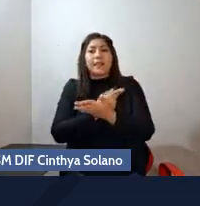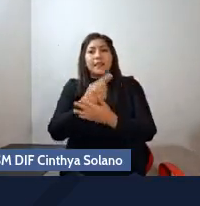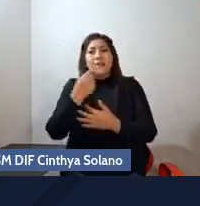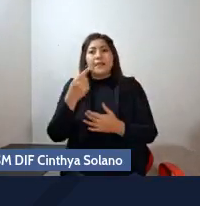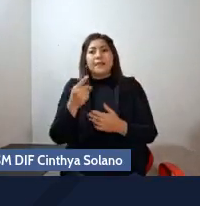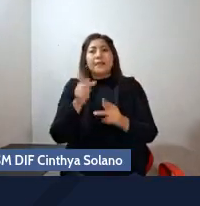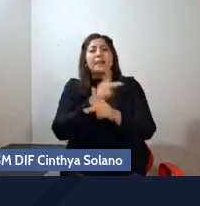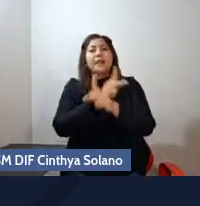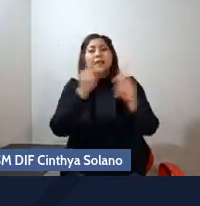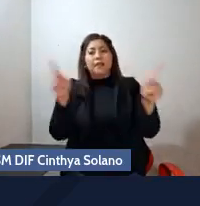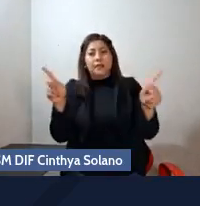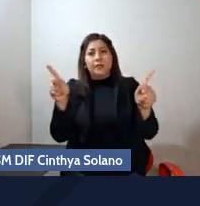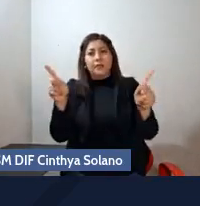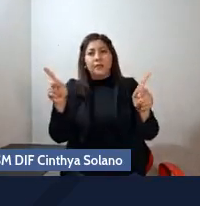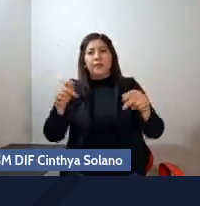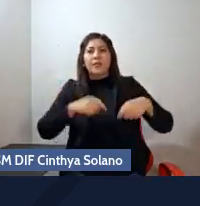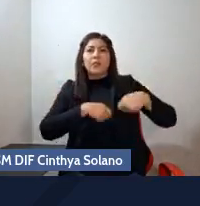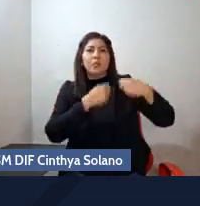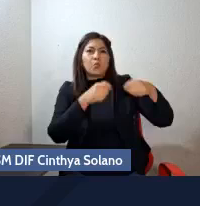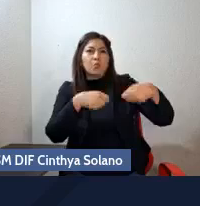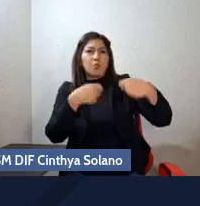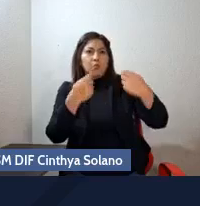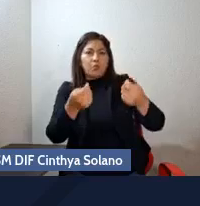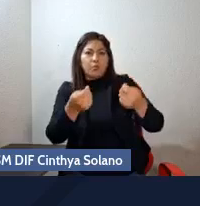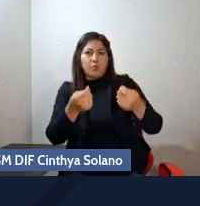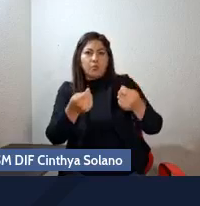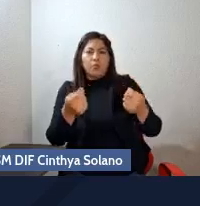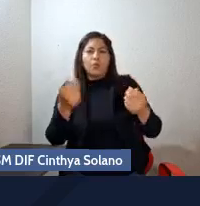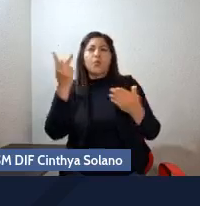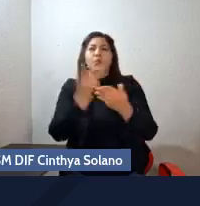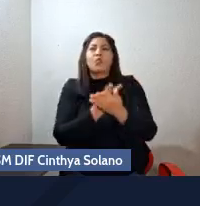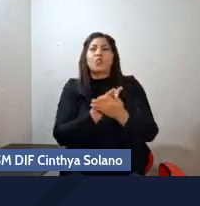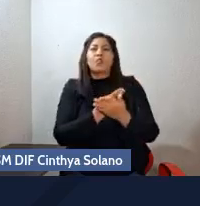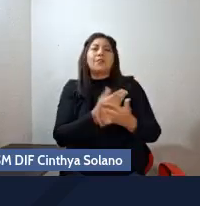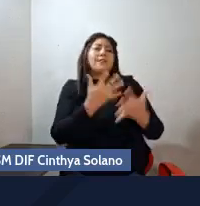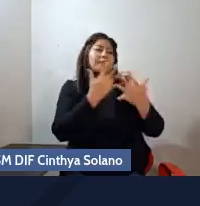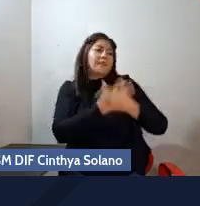muchas frases, ¿no? Planificar hoy es un acto de amor hacia los que más quieres, porque bueno,